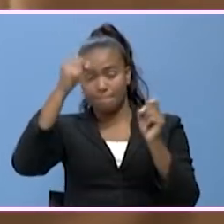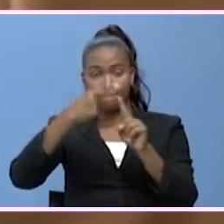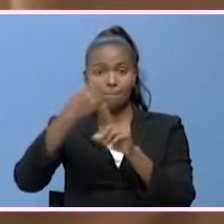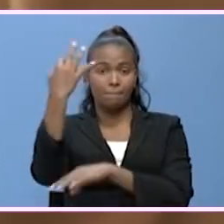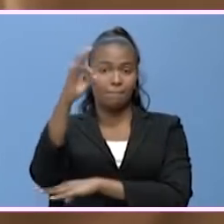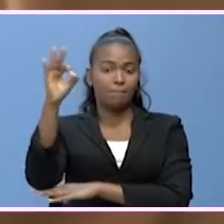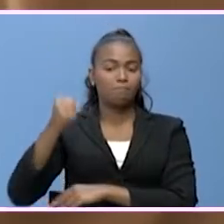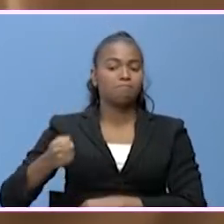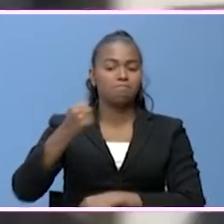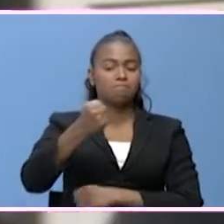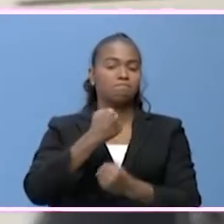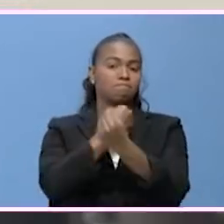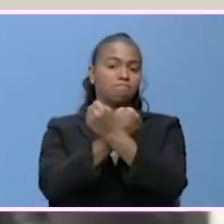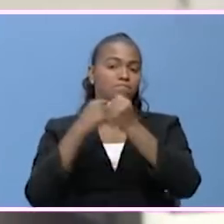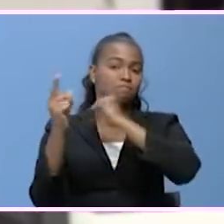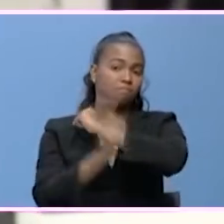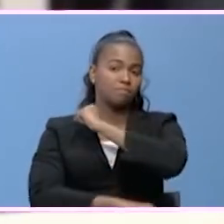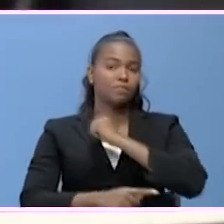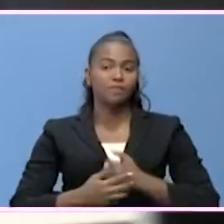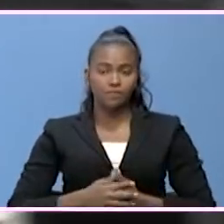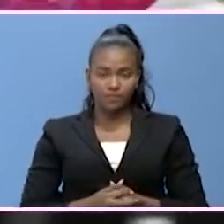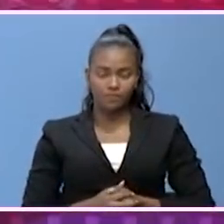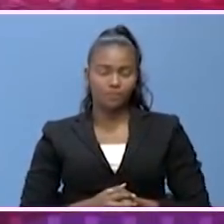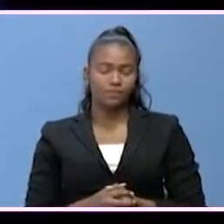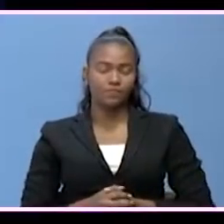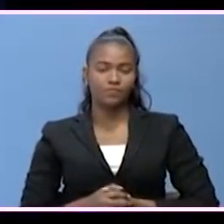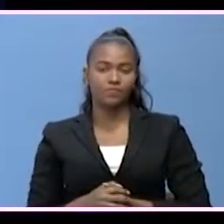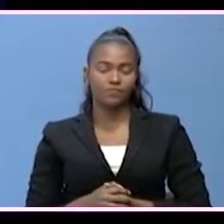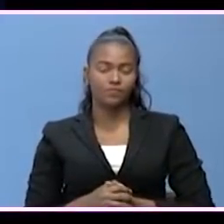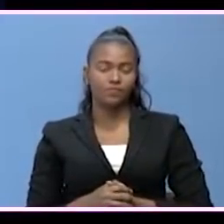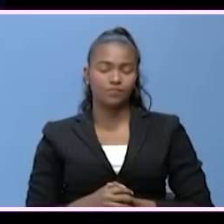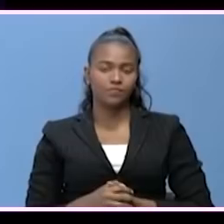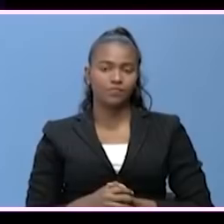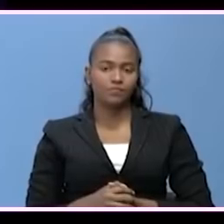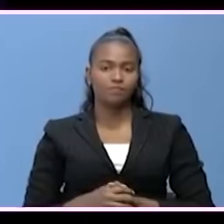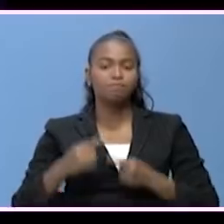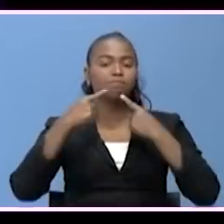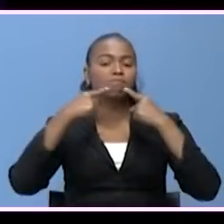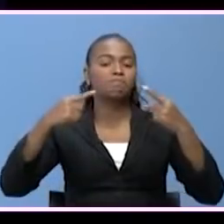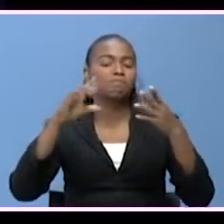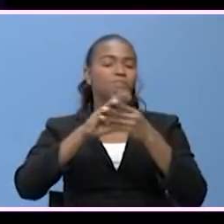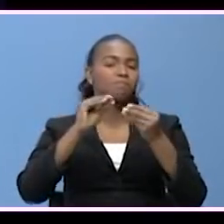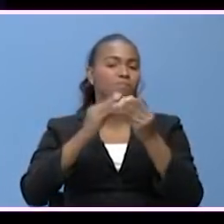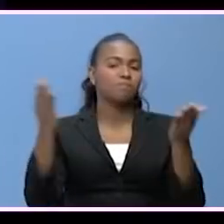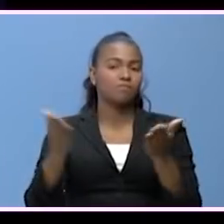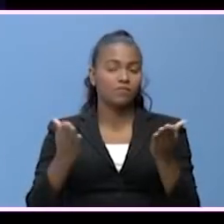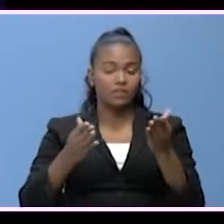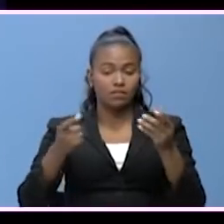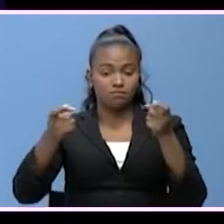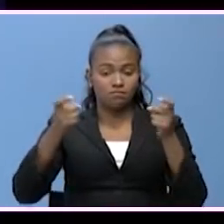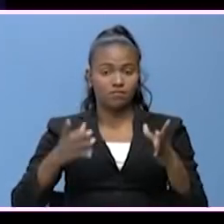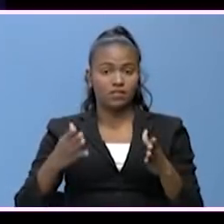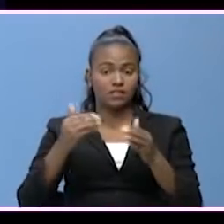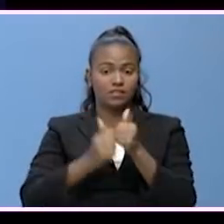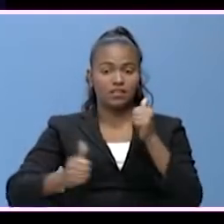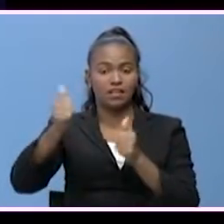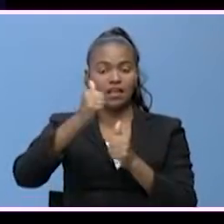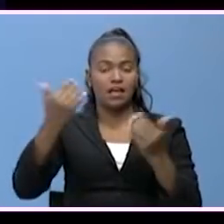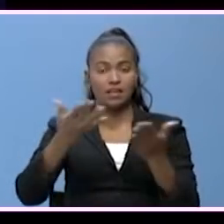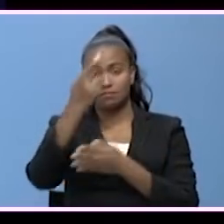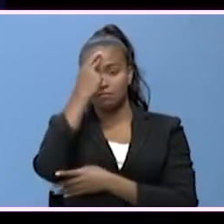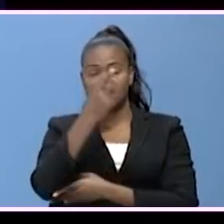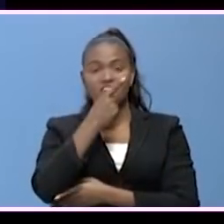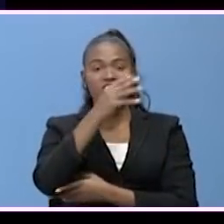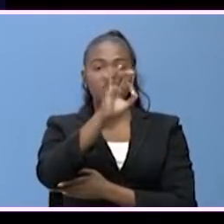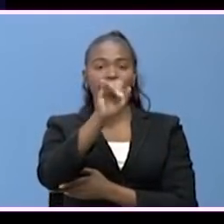francés, condenado a una pena de cárcel. En los espectáculos, la soberana del pueblo, Fefita la